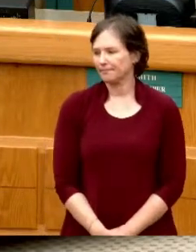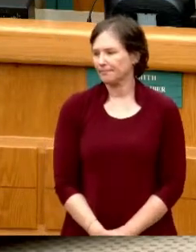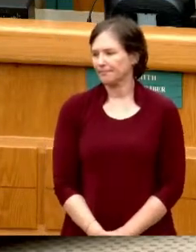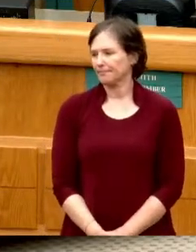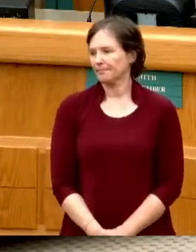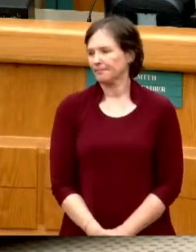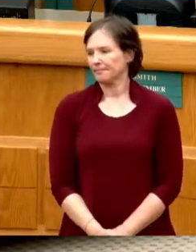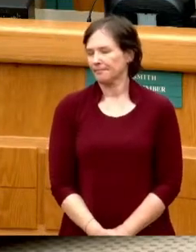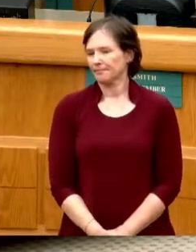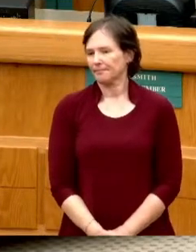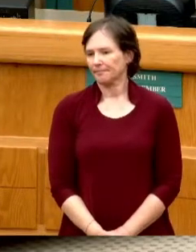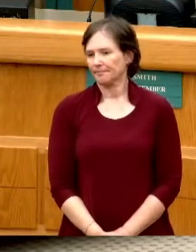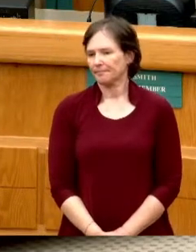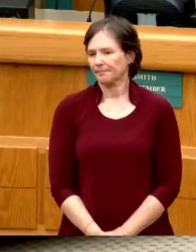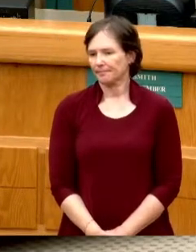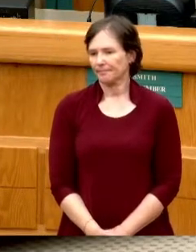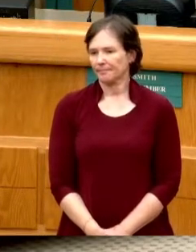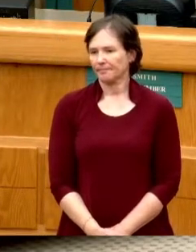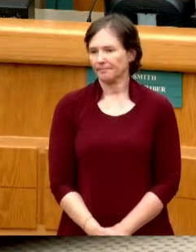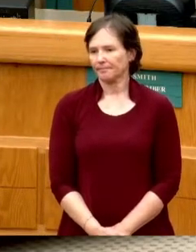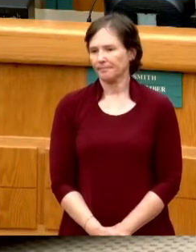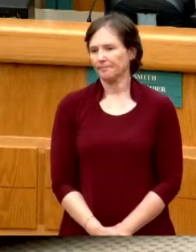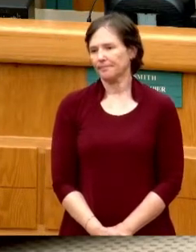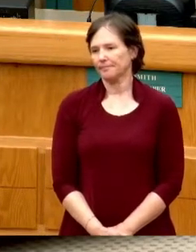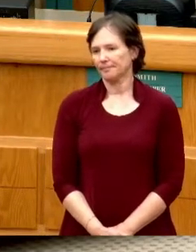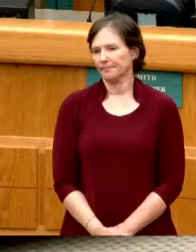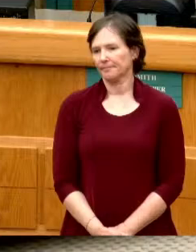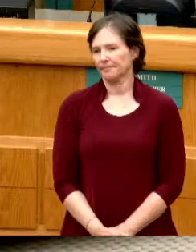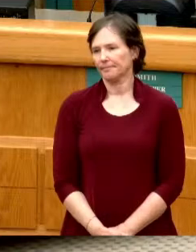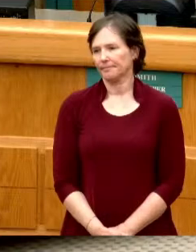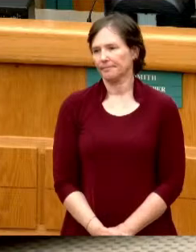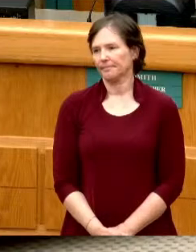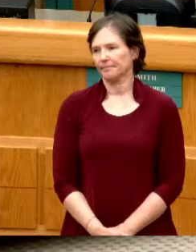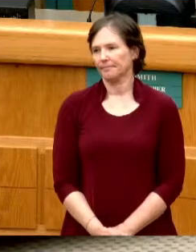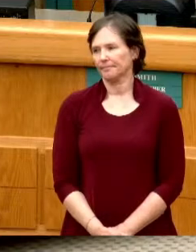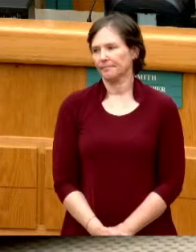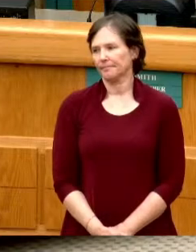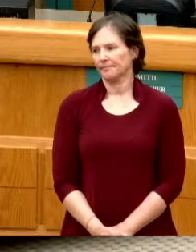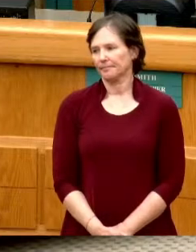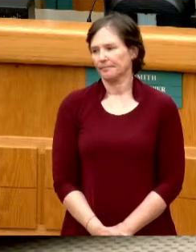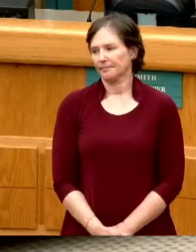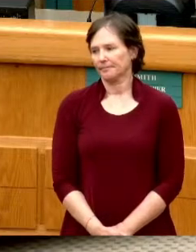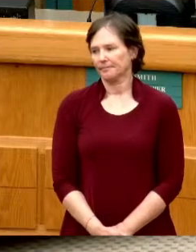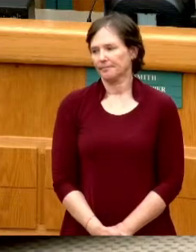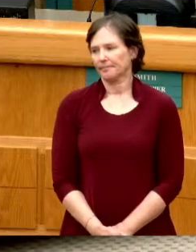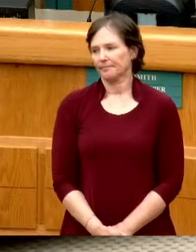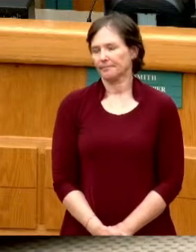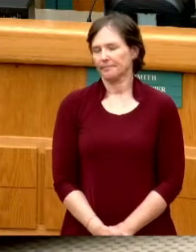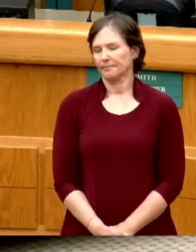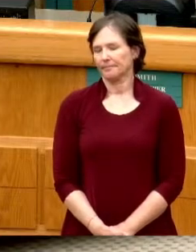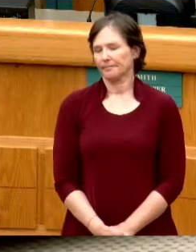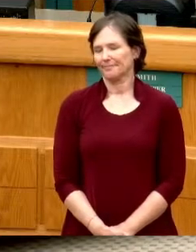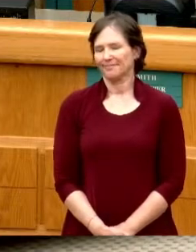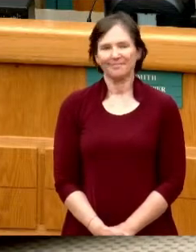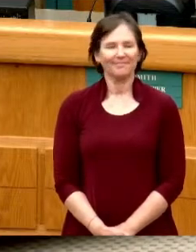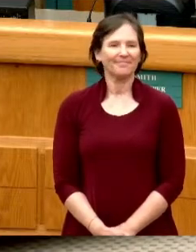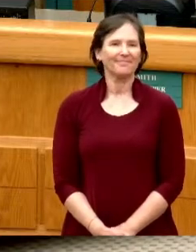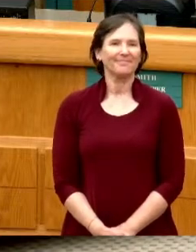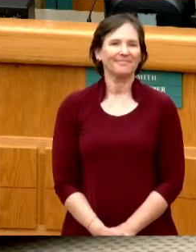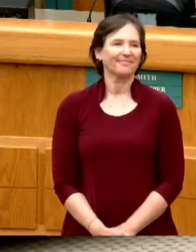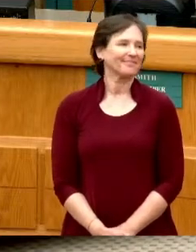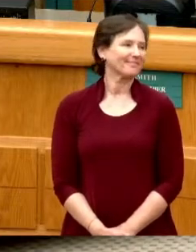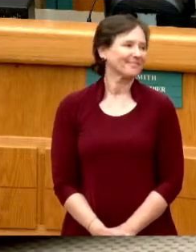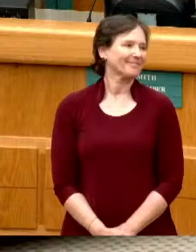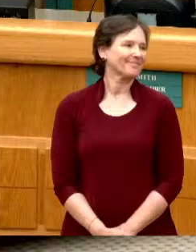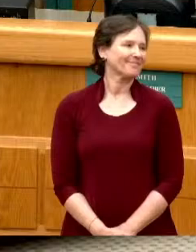Christi, para aquellas personas que no pueden ir a Robstown. La demanda de vacunas en nuestra área ha sido abrumadora y hacemos lo posible para asegurar que todos los residentes